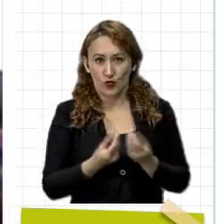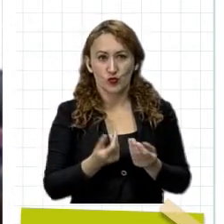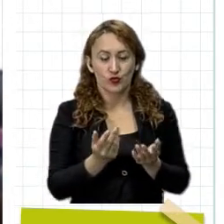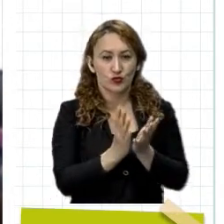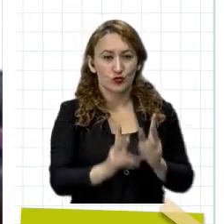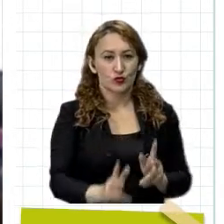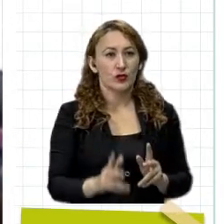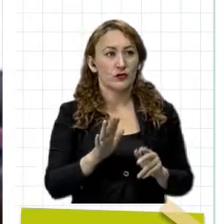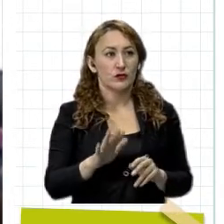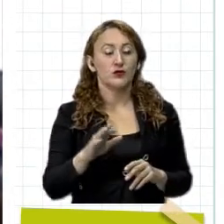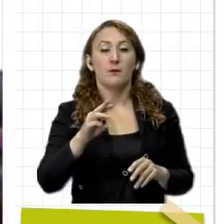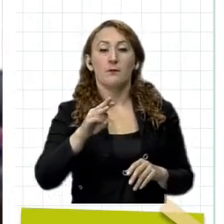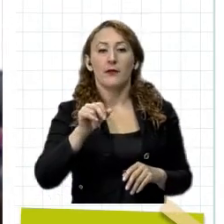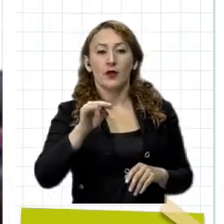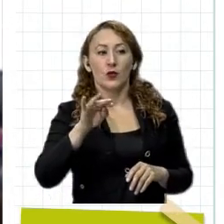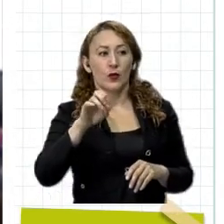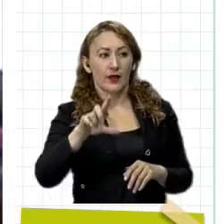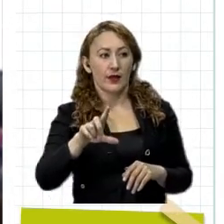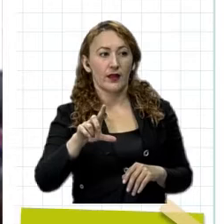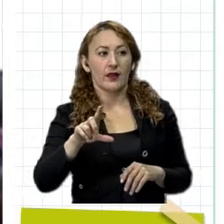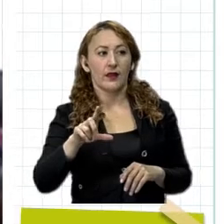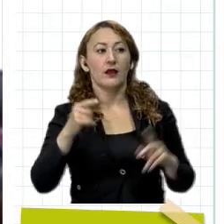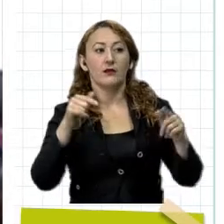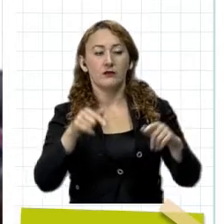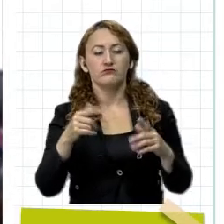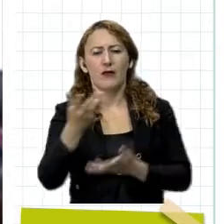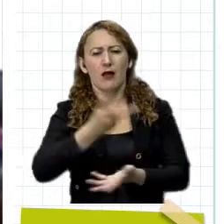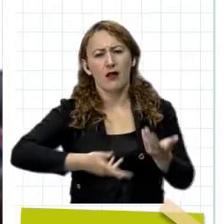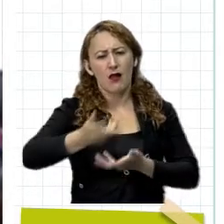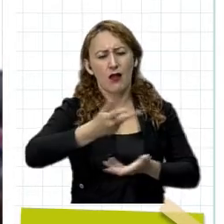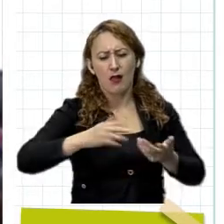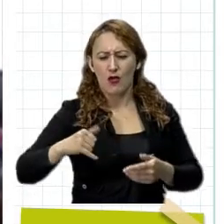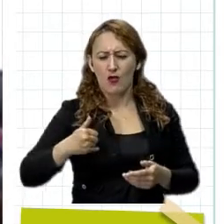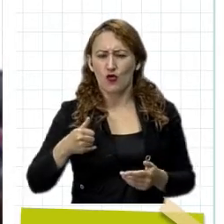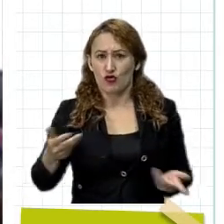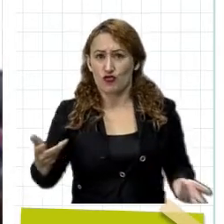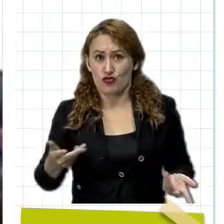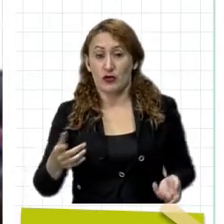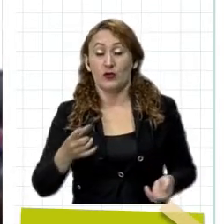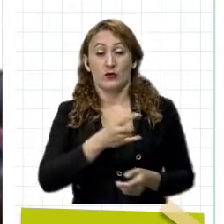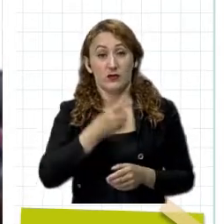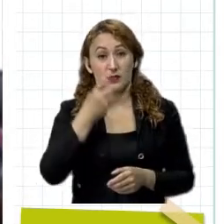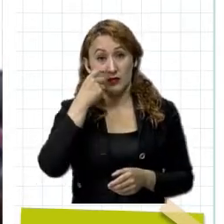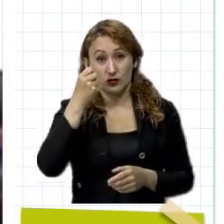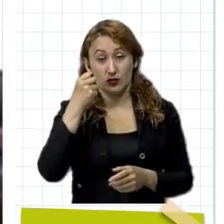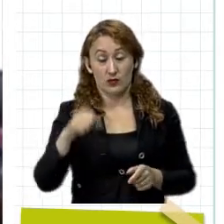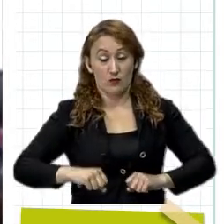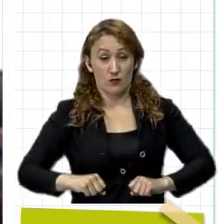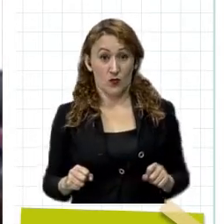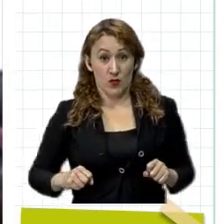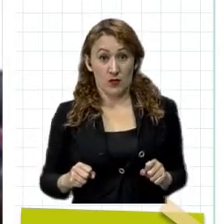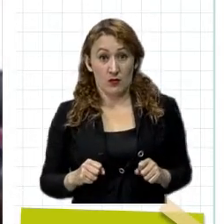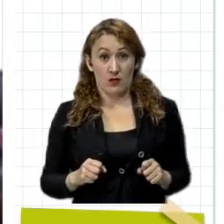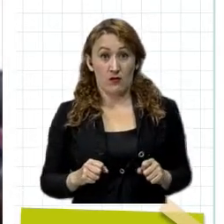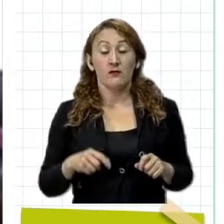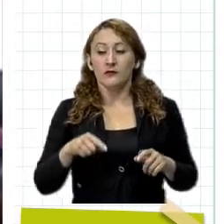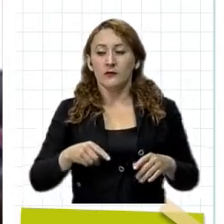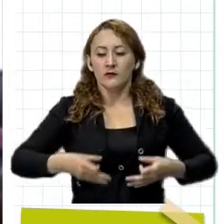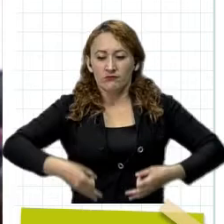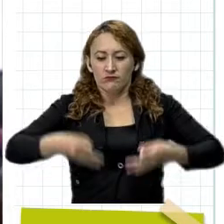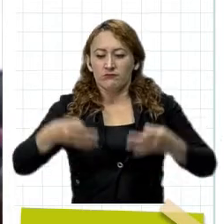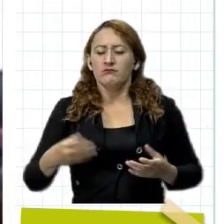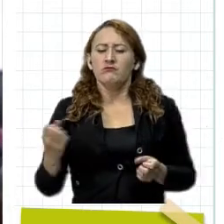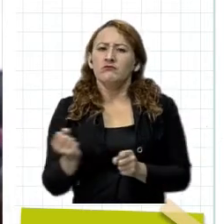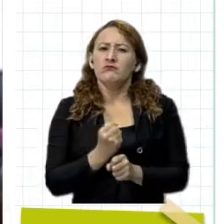el doctor Manuel Zapata Olivella, compartió su juventud en la Universidad Nacional en Bogotá, concibieron su función en